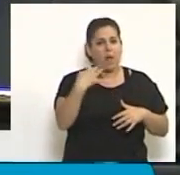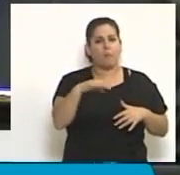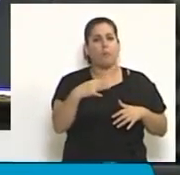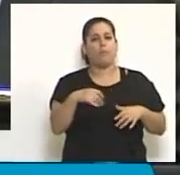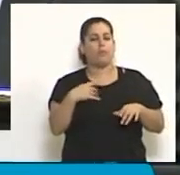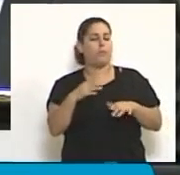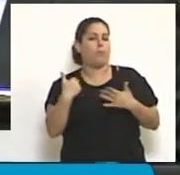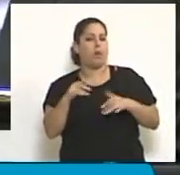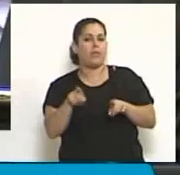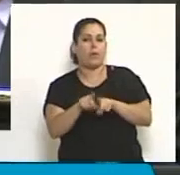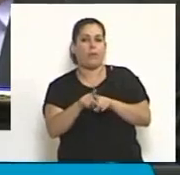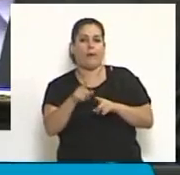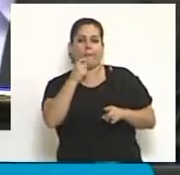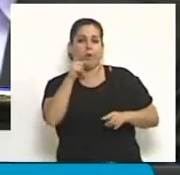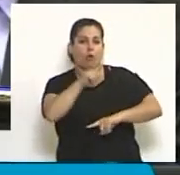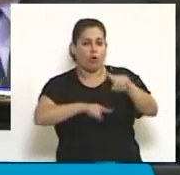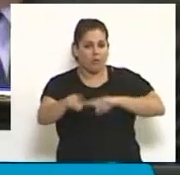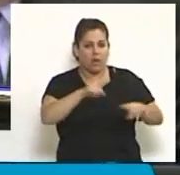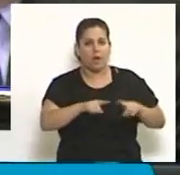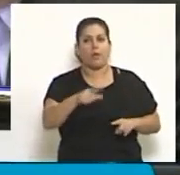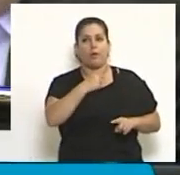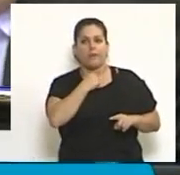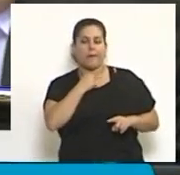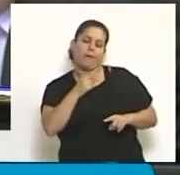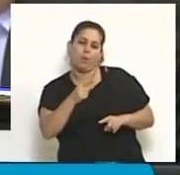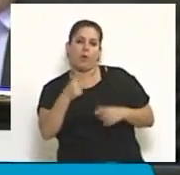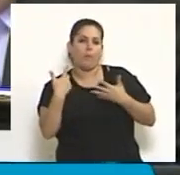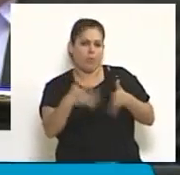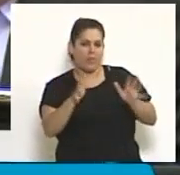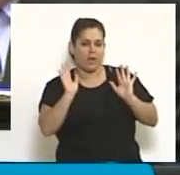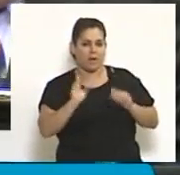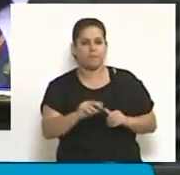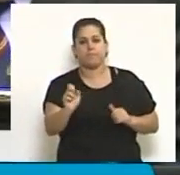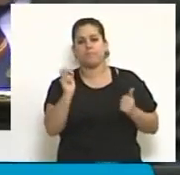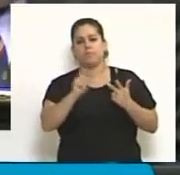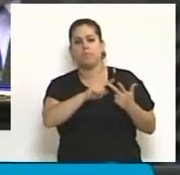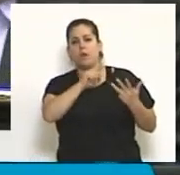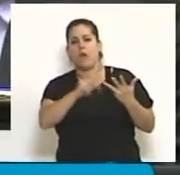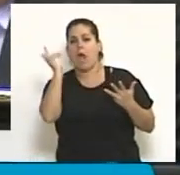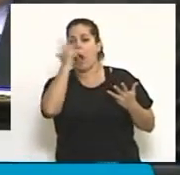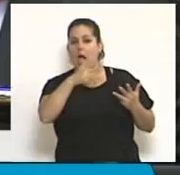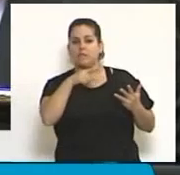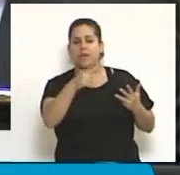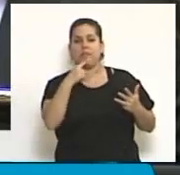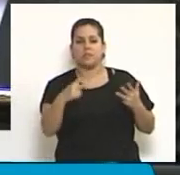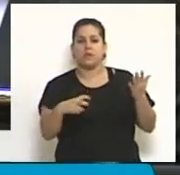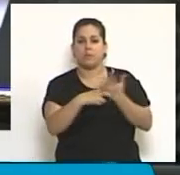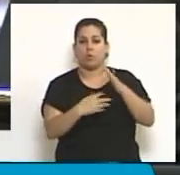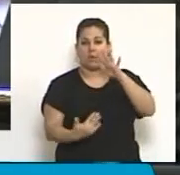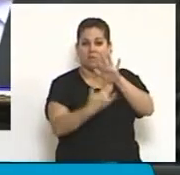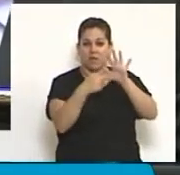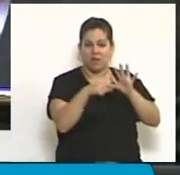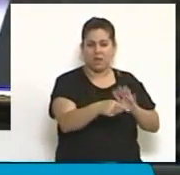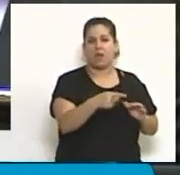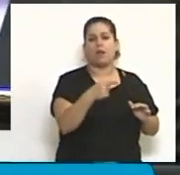sin efecto cuando el coordinador lo estime conveniente. H. Asignar a las procuradurías